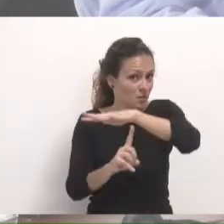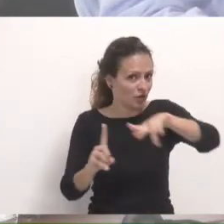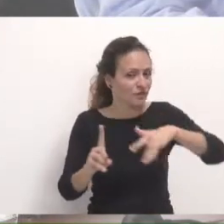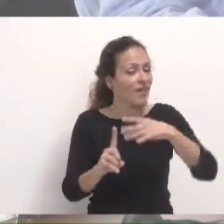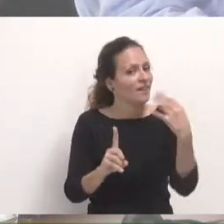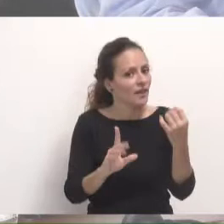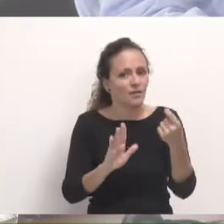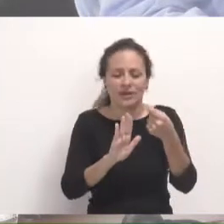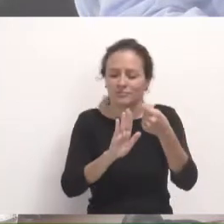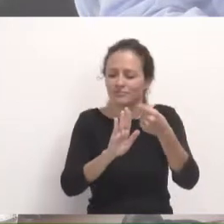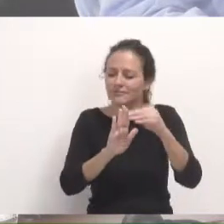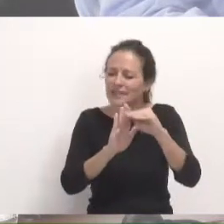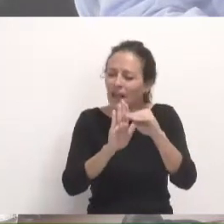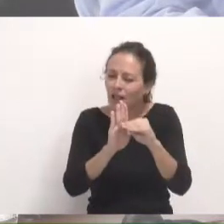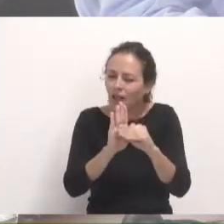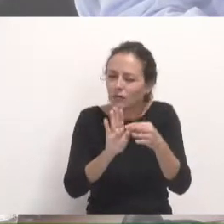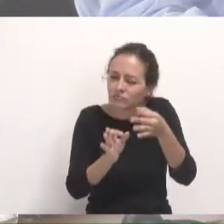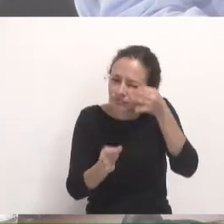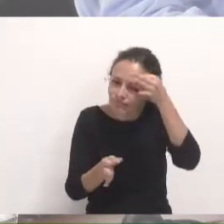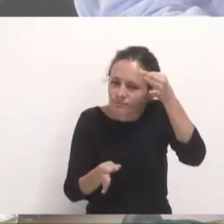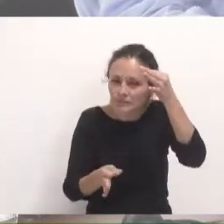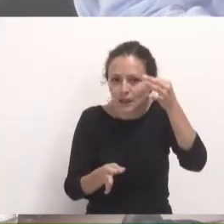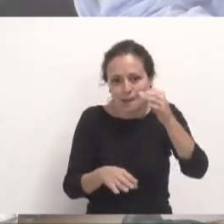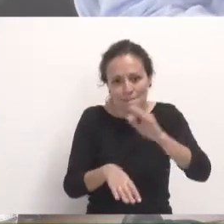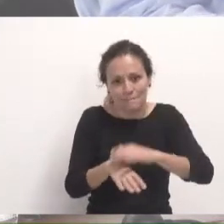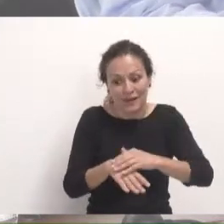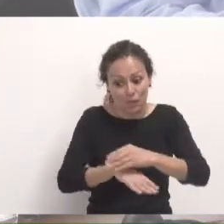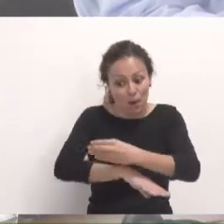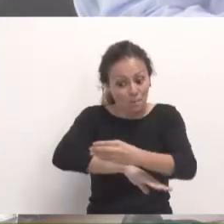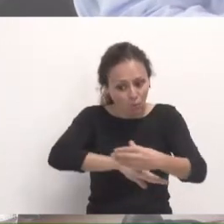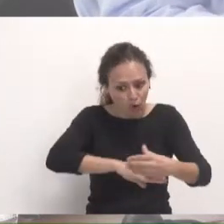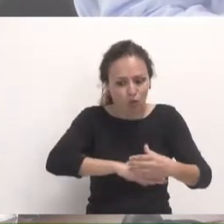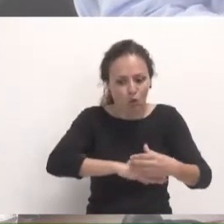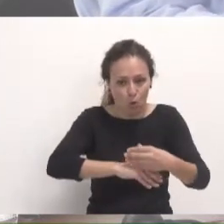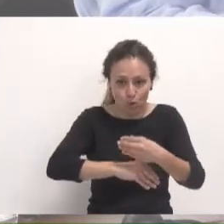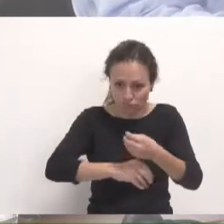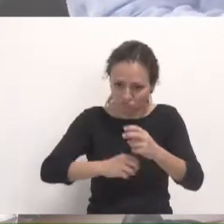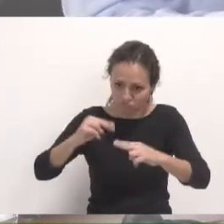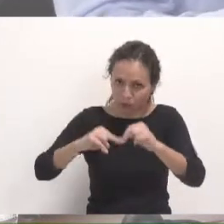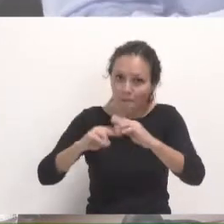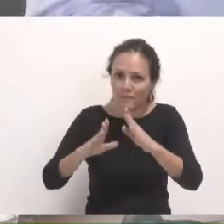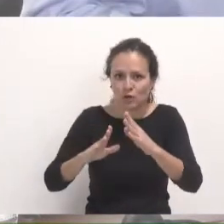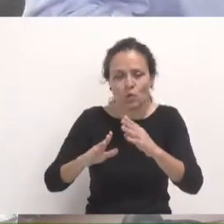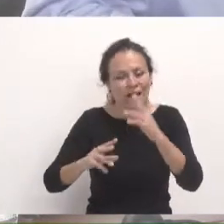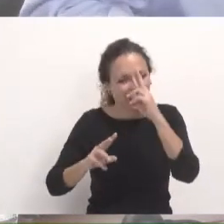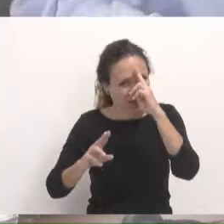pues los criterios necesarios pues, para garantizar ese respeto, ese desarrollo sostenible que es